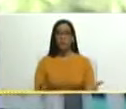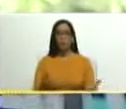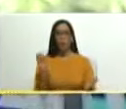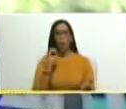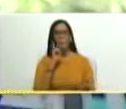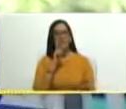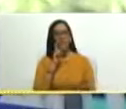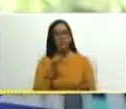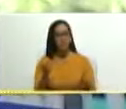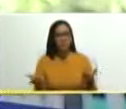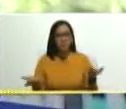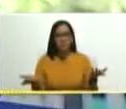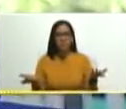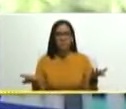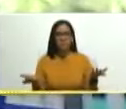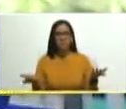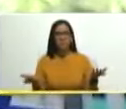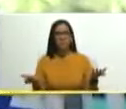miento?